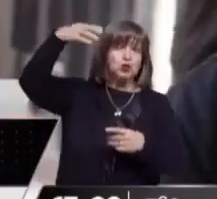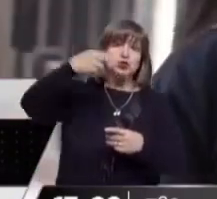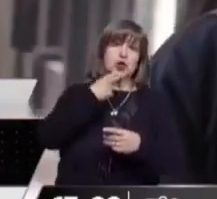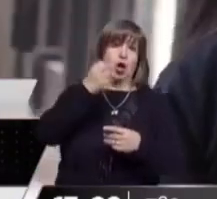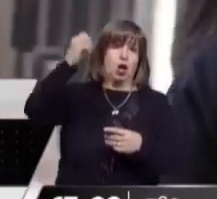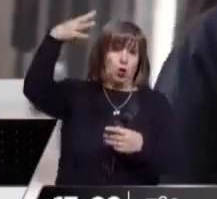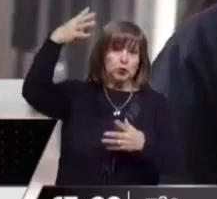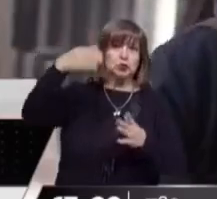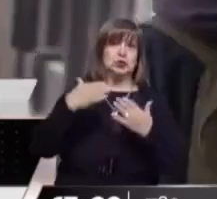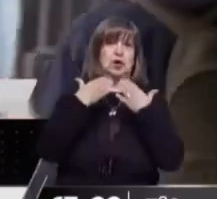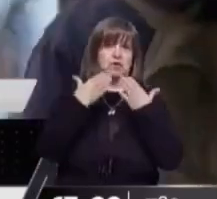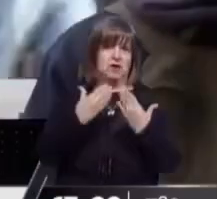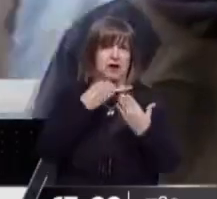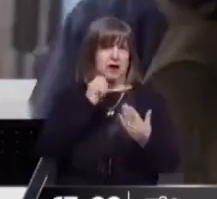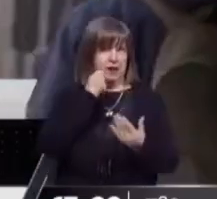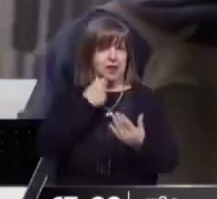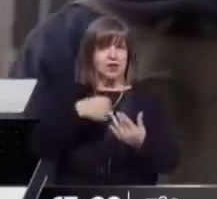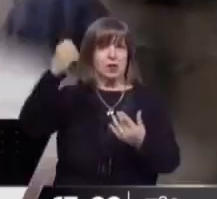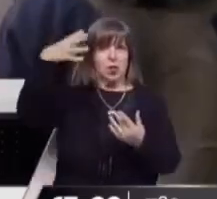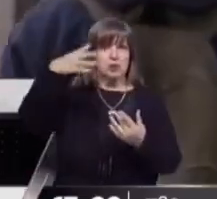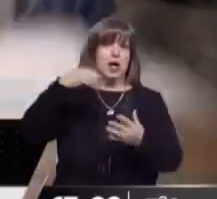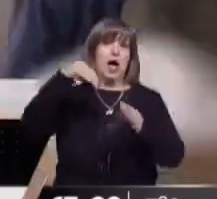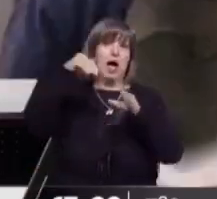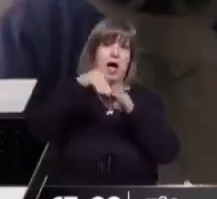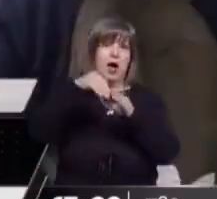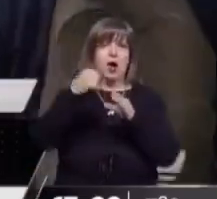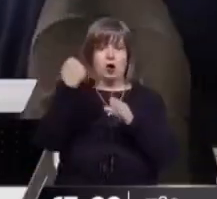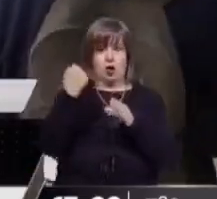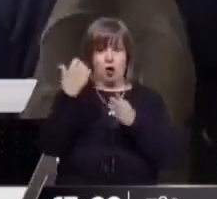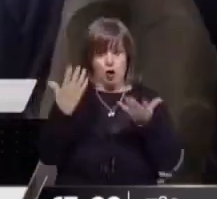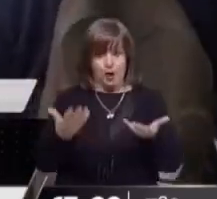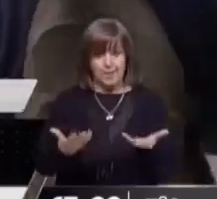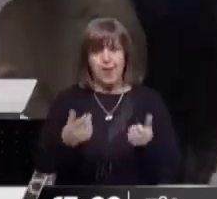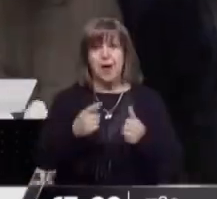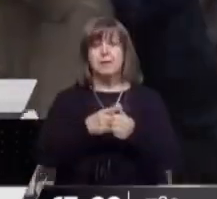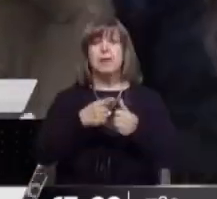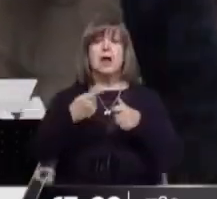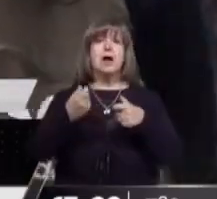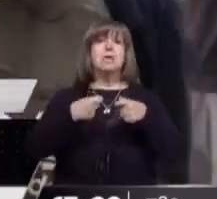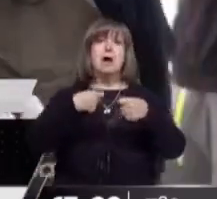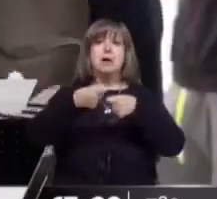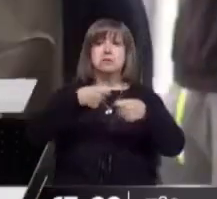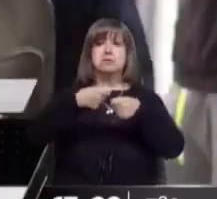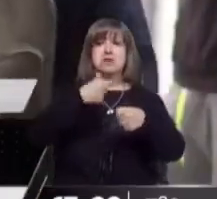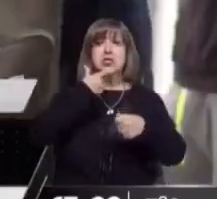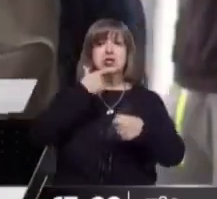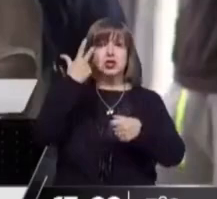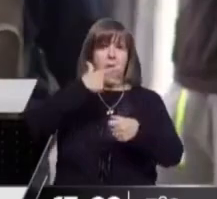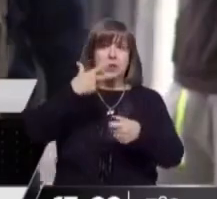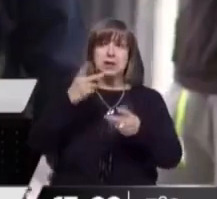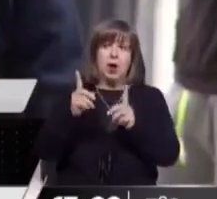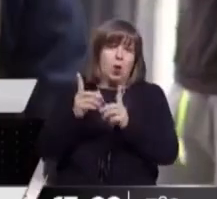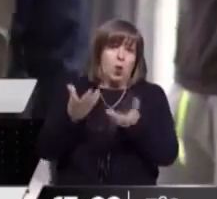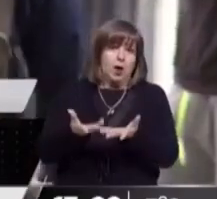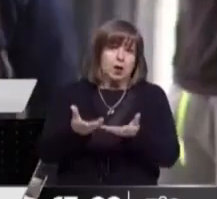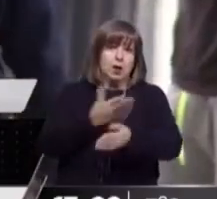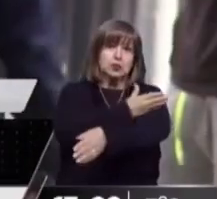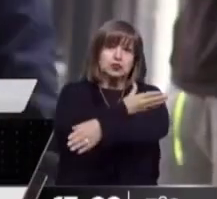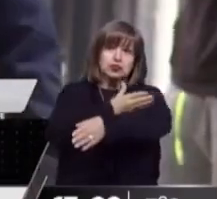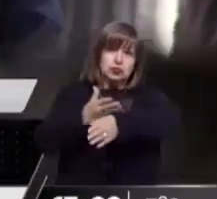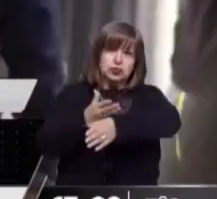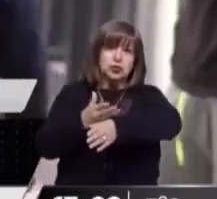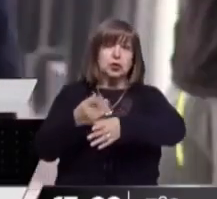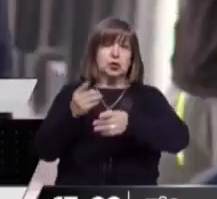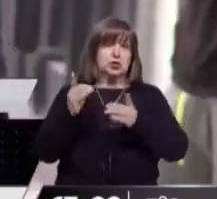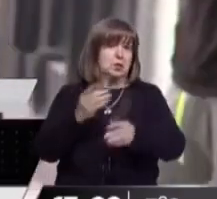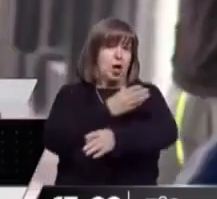competitivos competitivos de cara a la actividad que desarrollan los centros comerciales, los shopping, que hacen horario corrido,